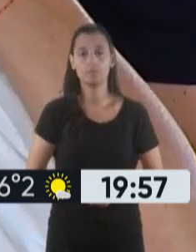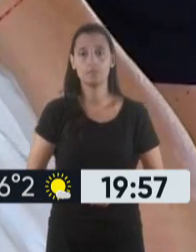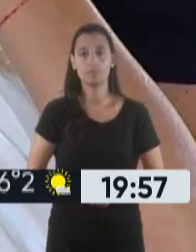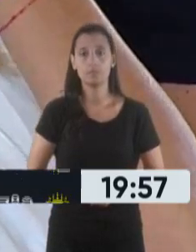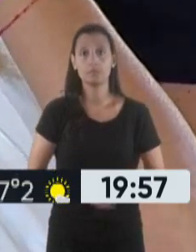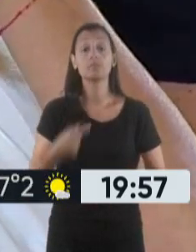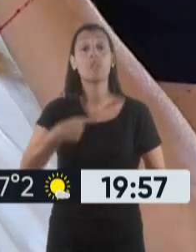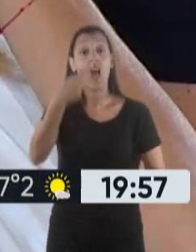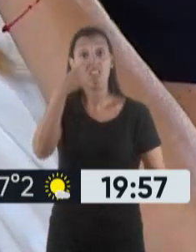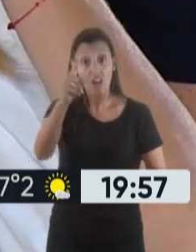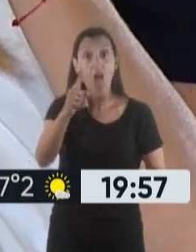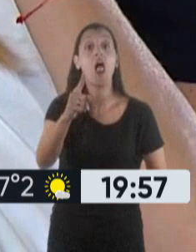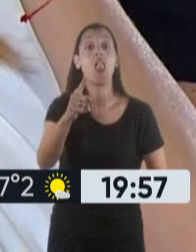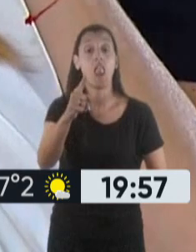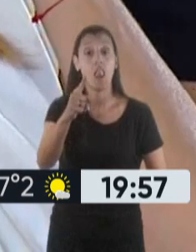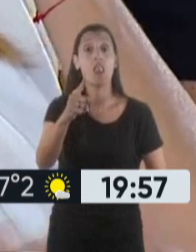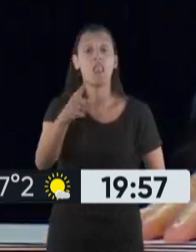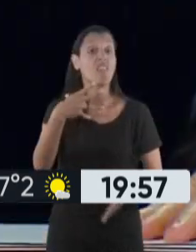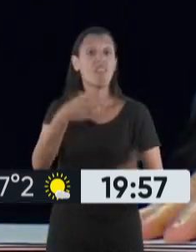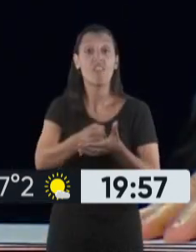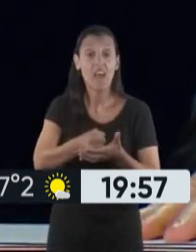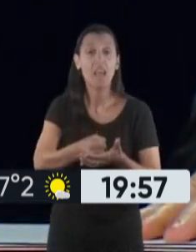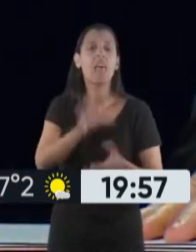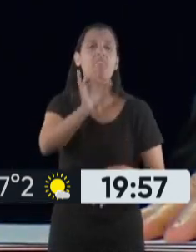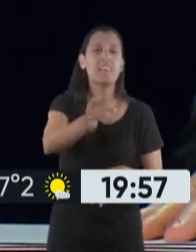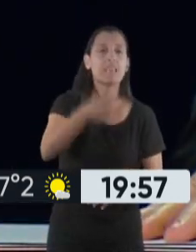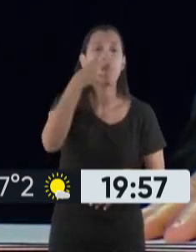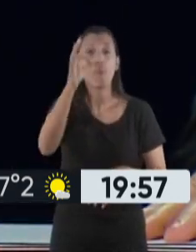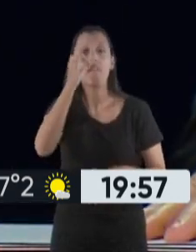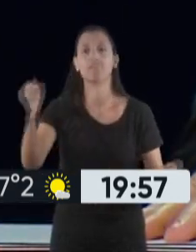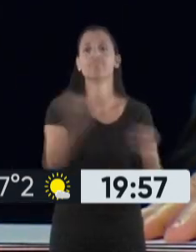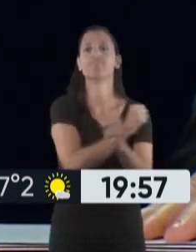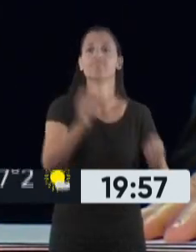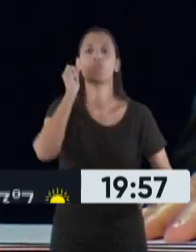salió aprobado a finales del 2020, por diciembre del 2020.